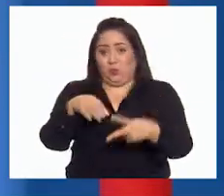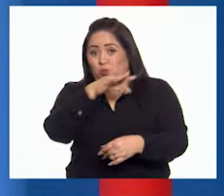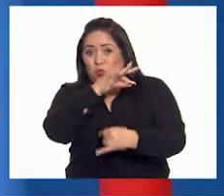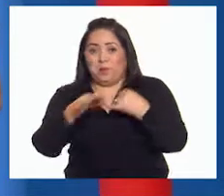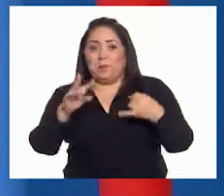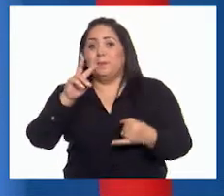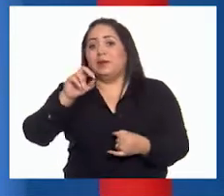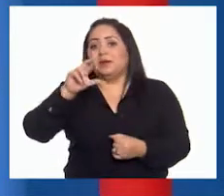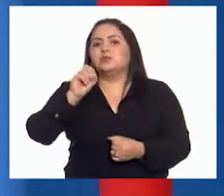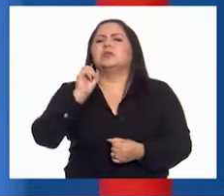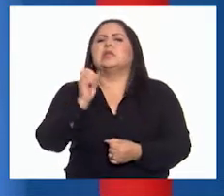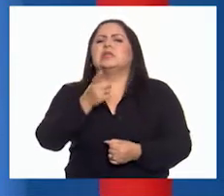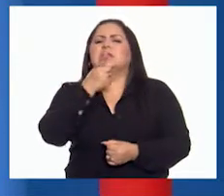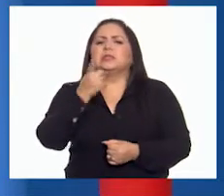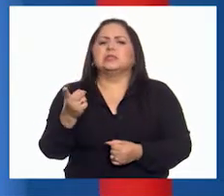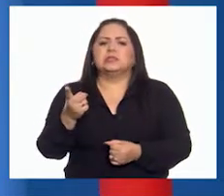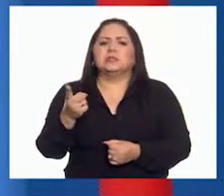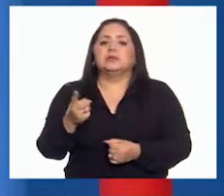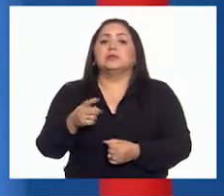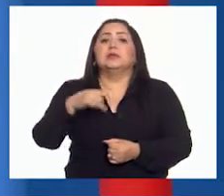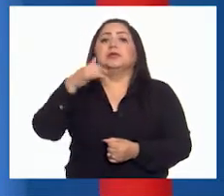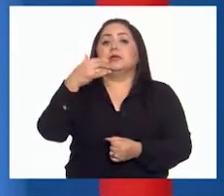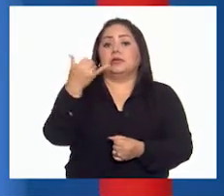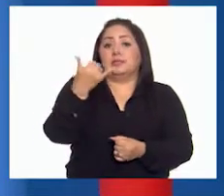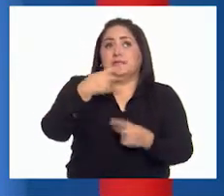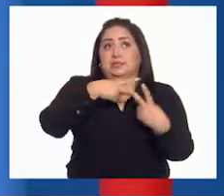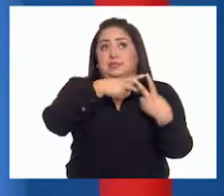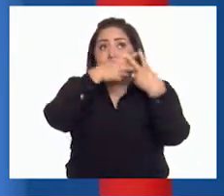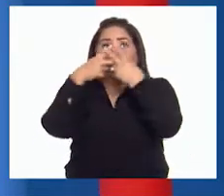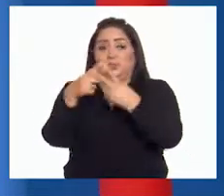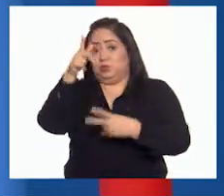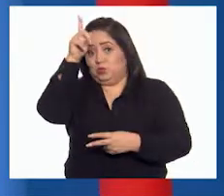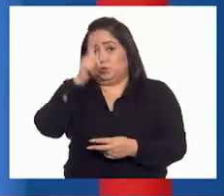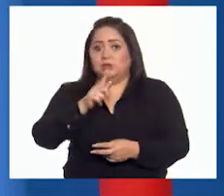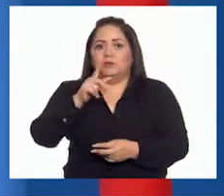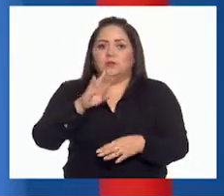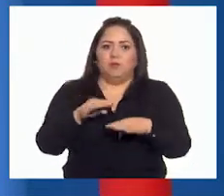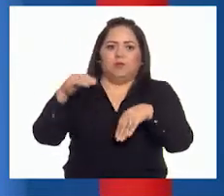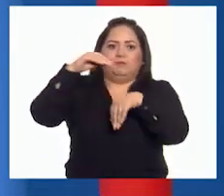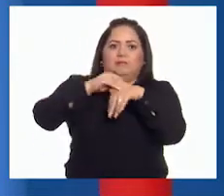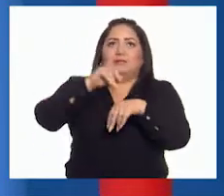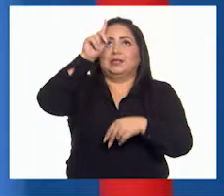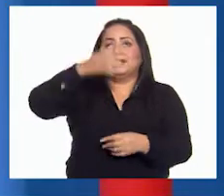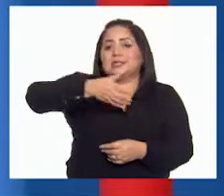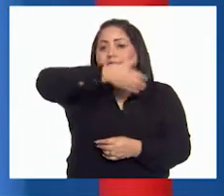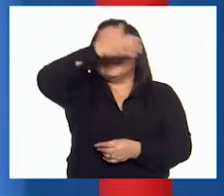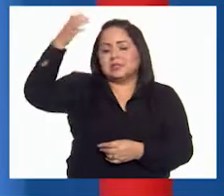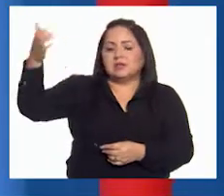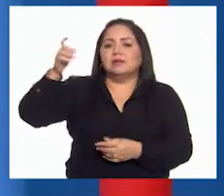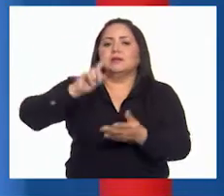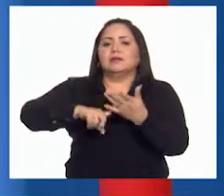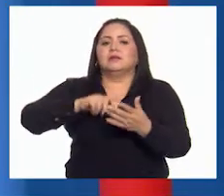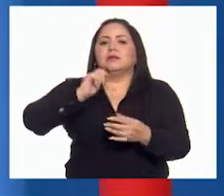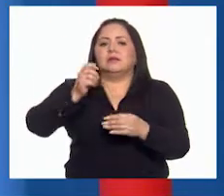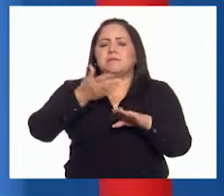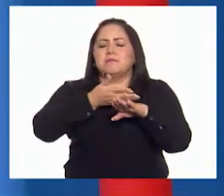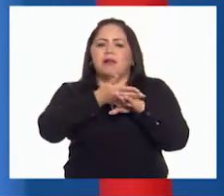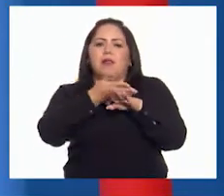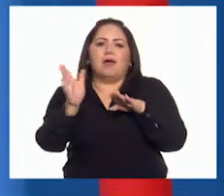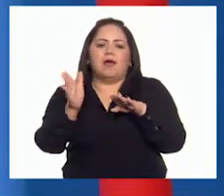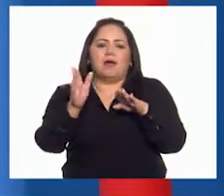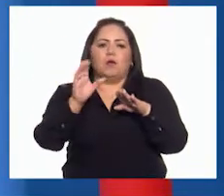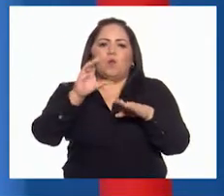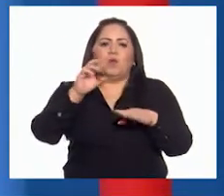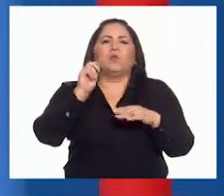últimos versos, ¿qué dicen? Y que estrellas y luna fincaran sobre el cielo la albura de sus